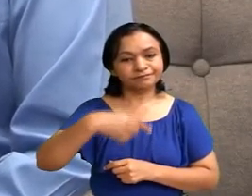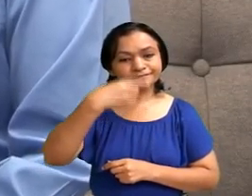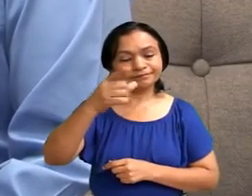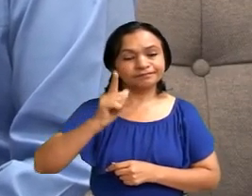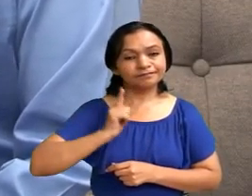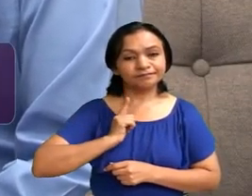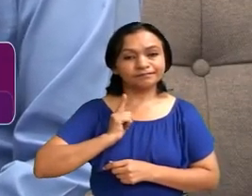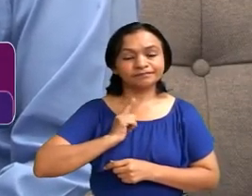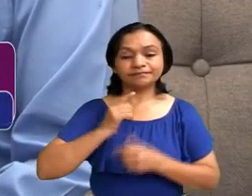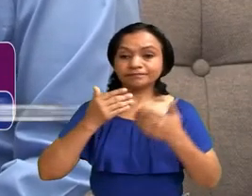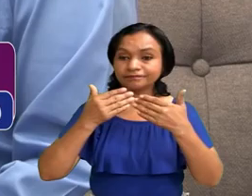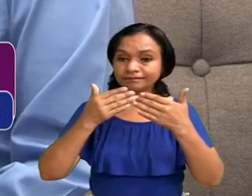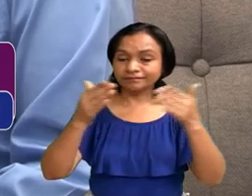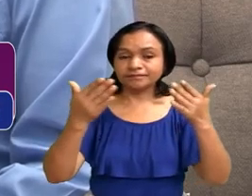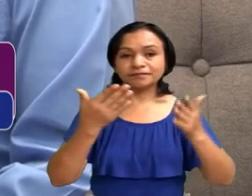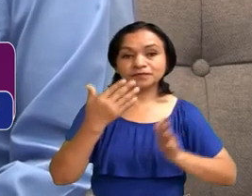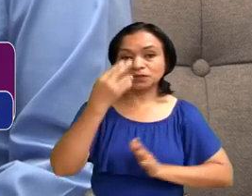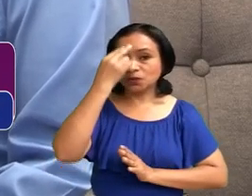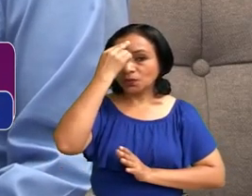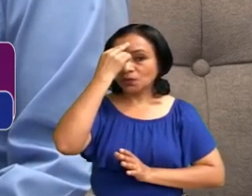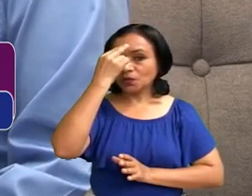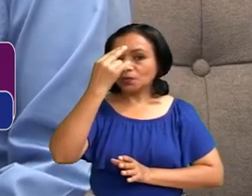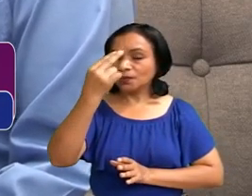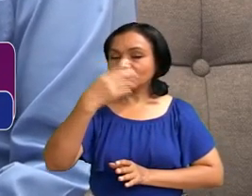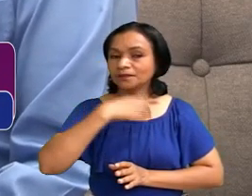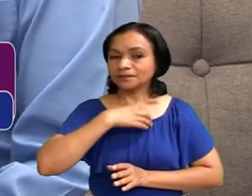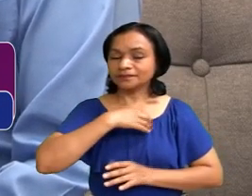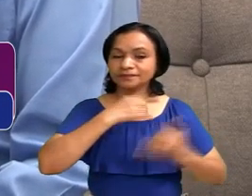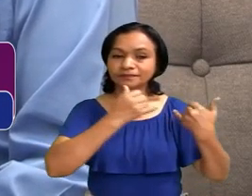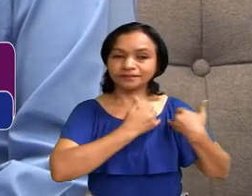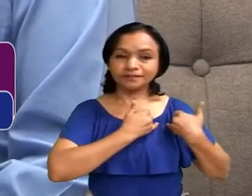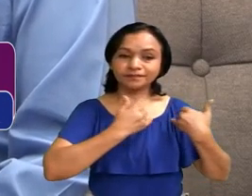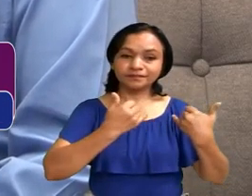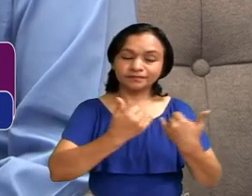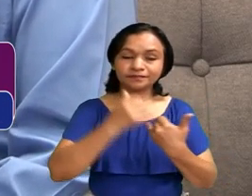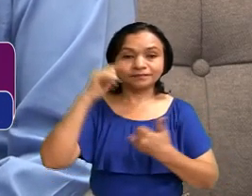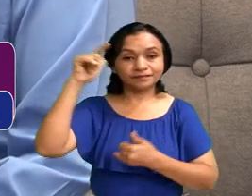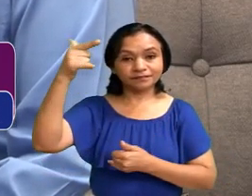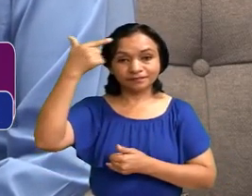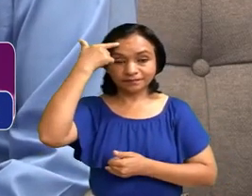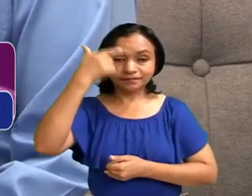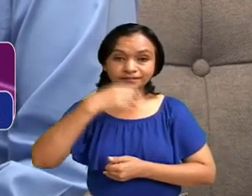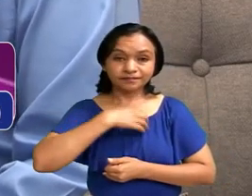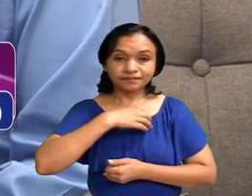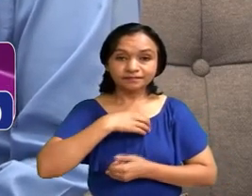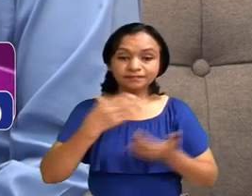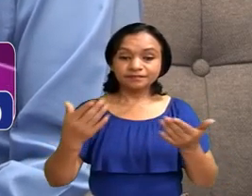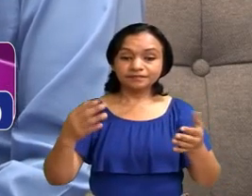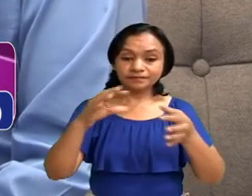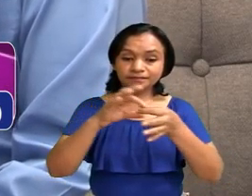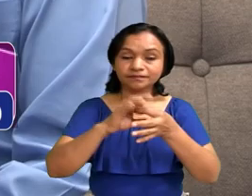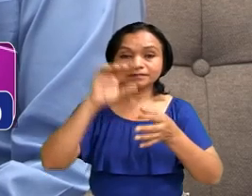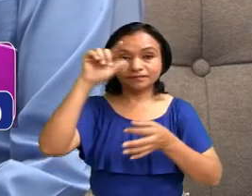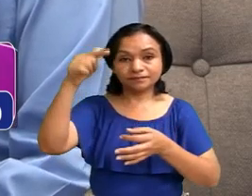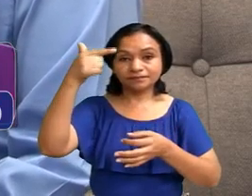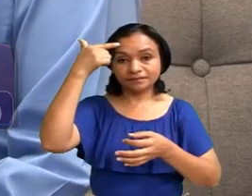la oportunidad, y ese es un privilegio, como institución de gobierno, como parte de nuestro